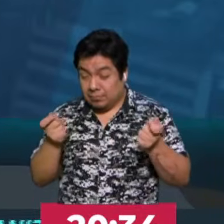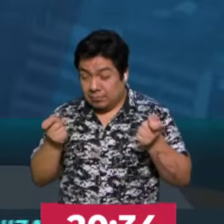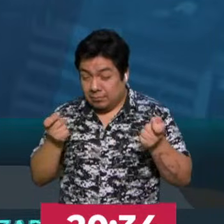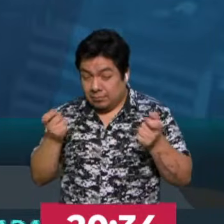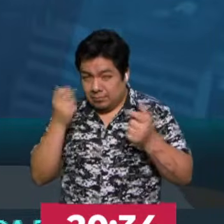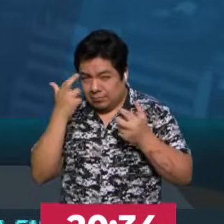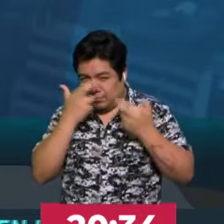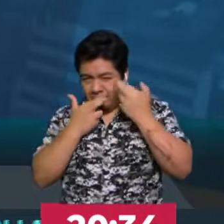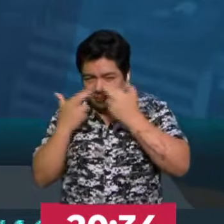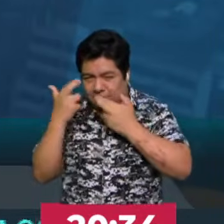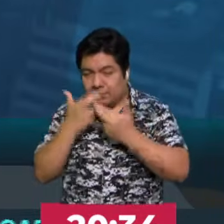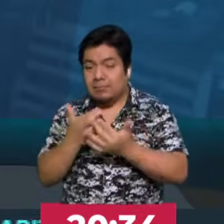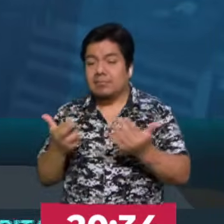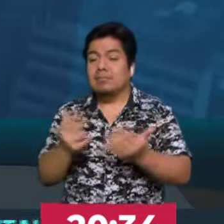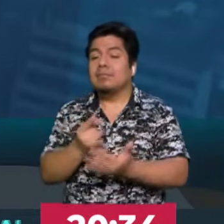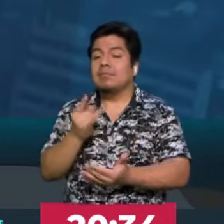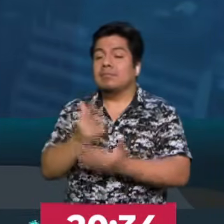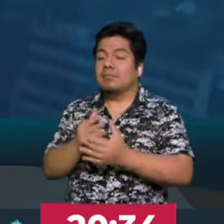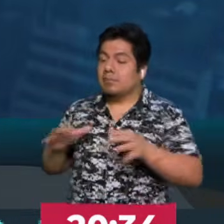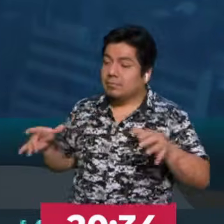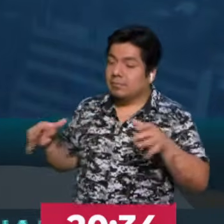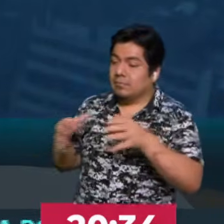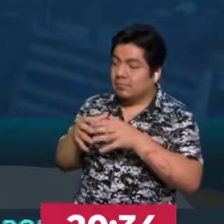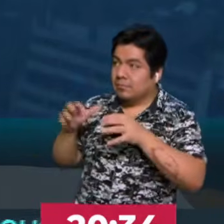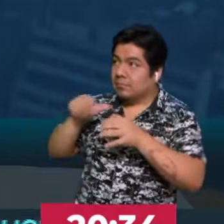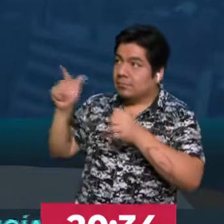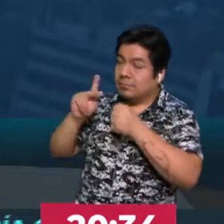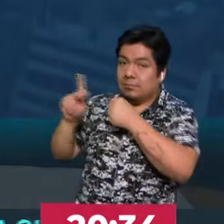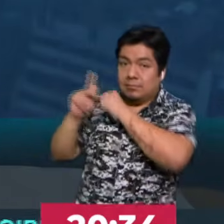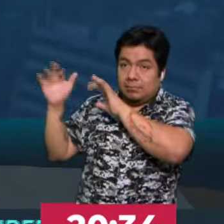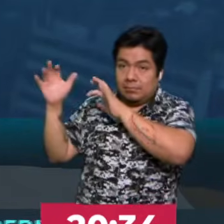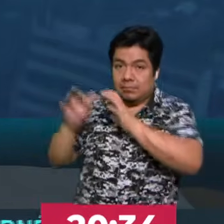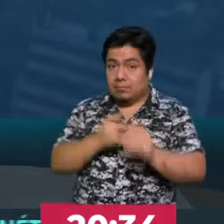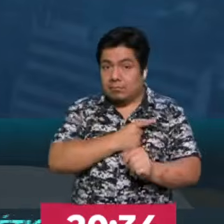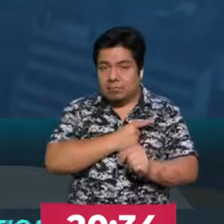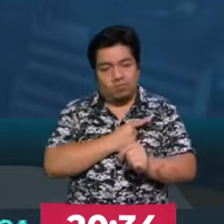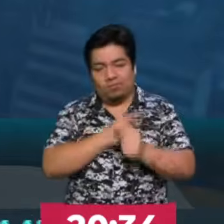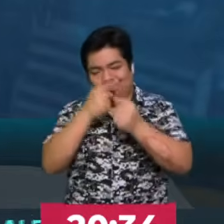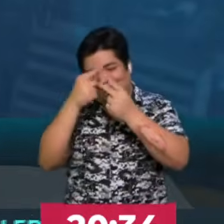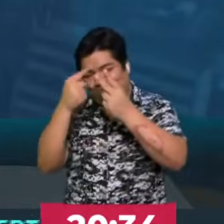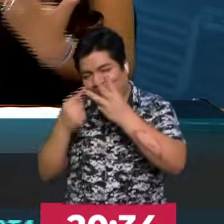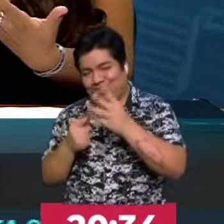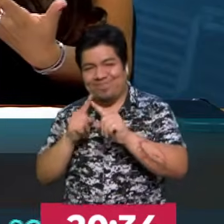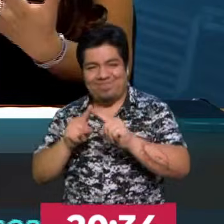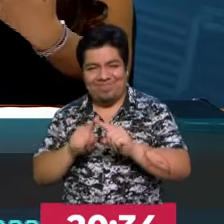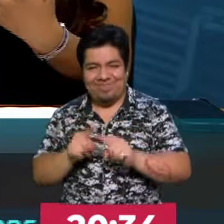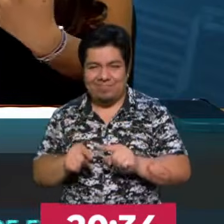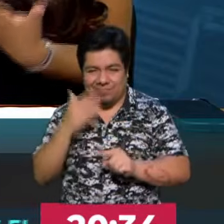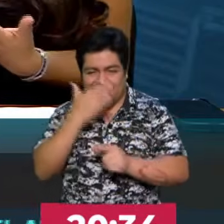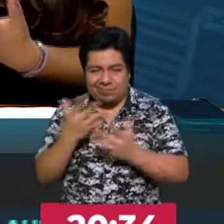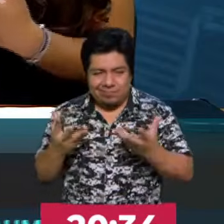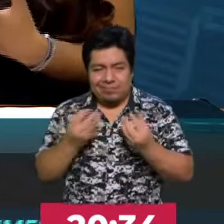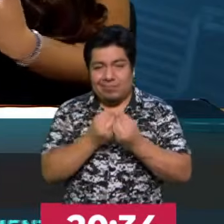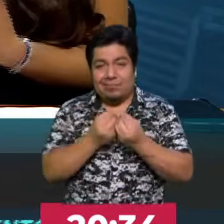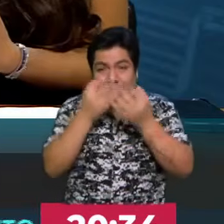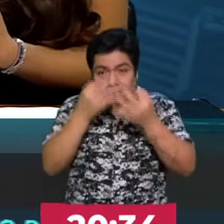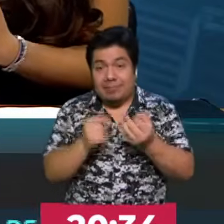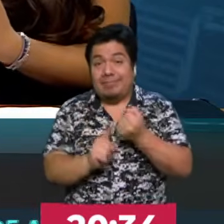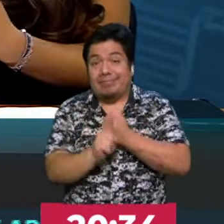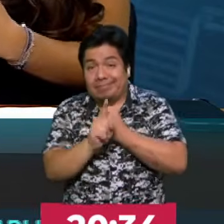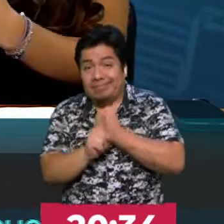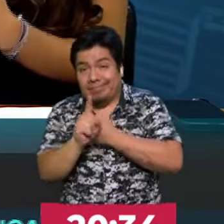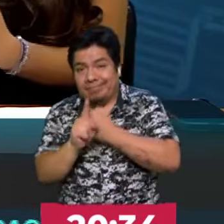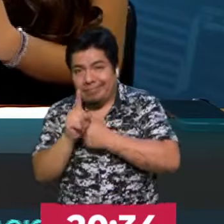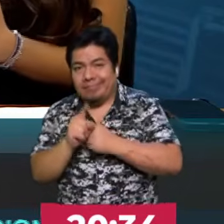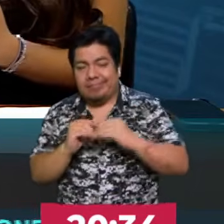la altura, ¿no? No solamente es la gentrificación, va acompañada de muchos otros factores y sobre todo también esto se está perfilando como lo que es un problema de clase